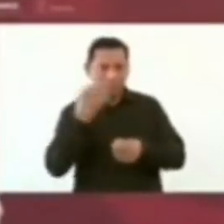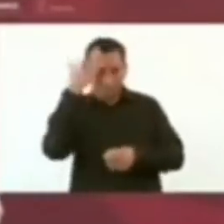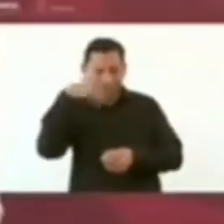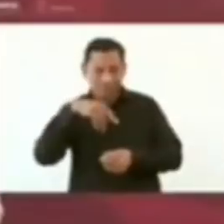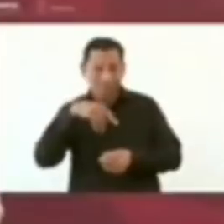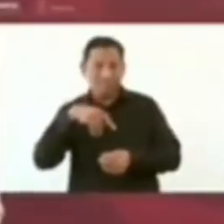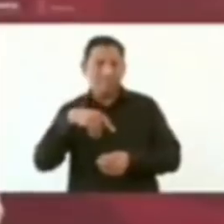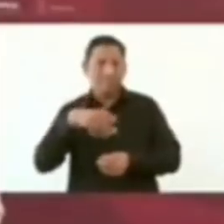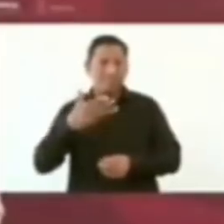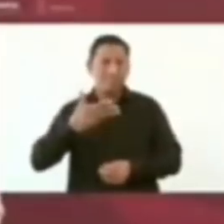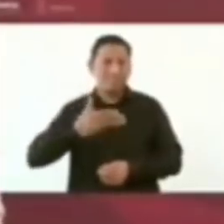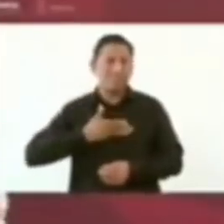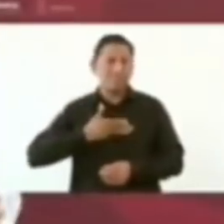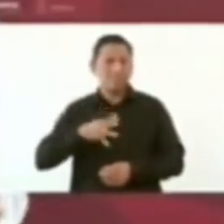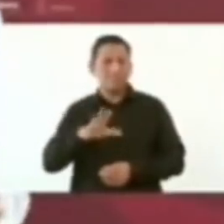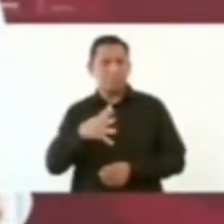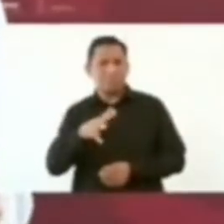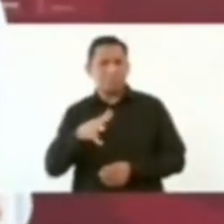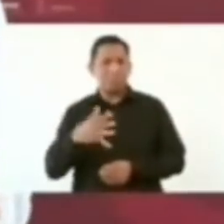tenemos como